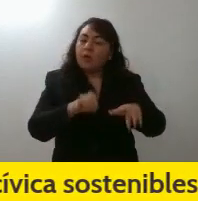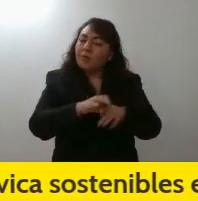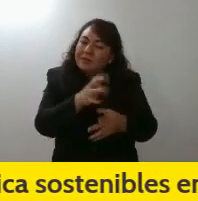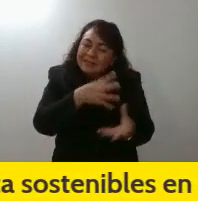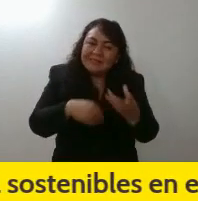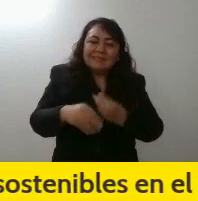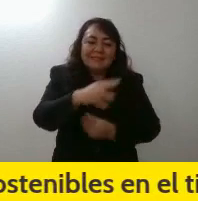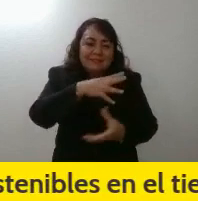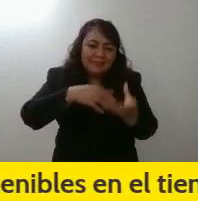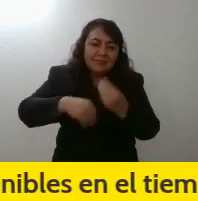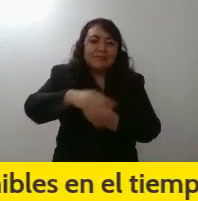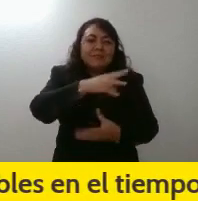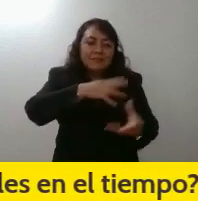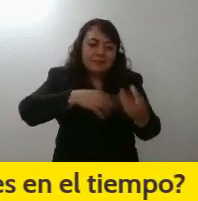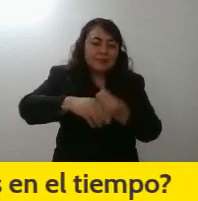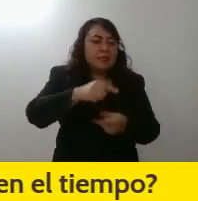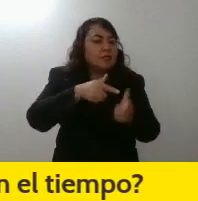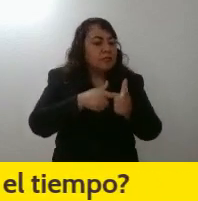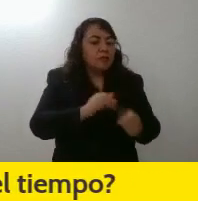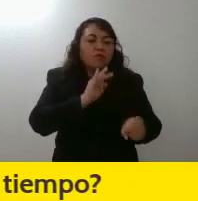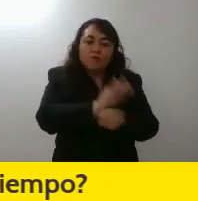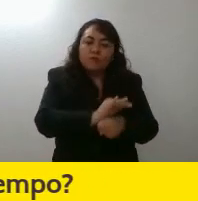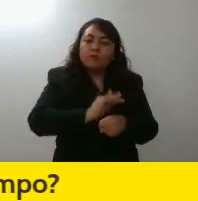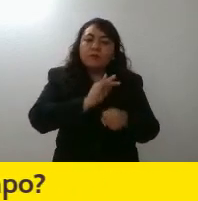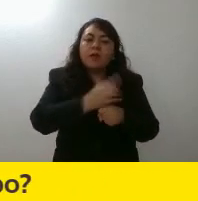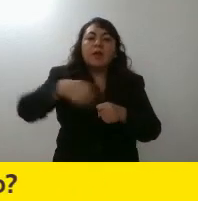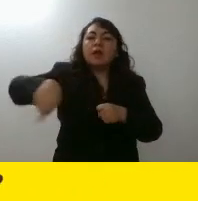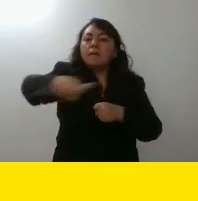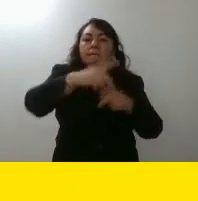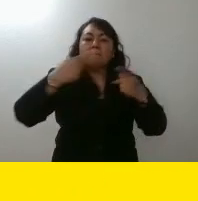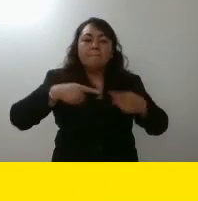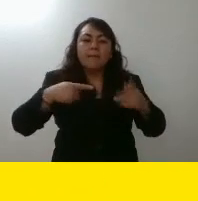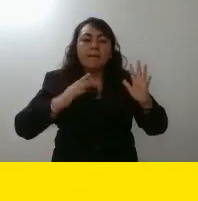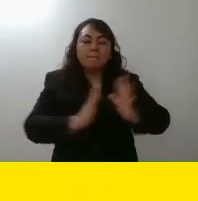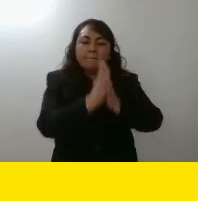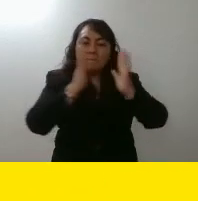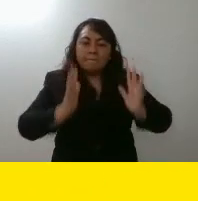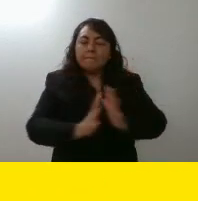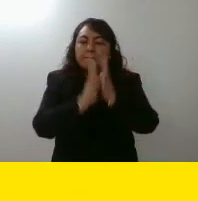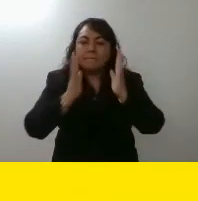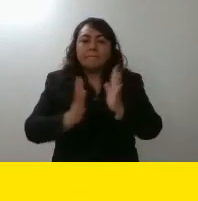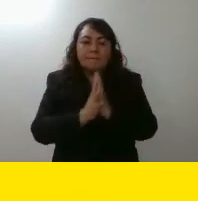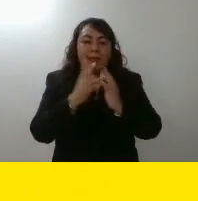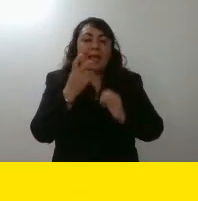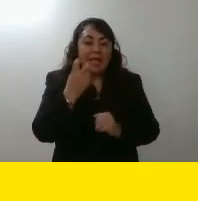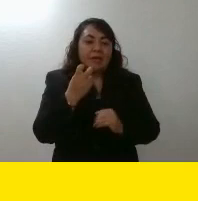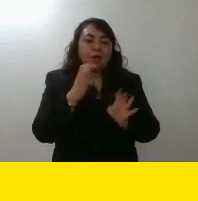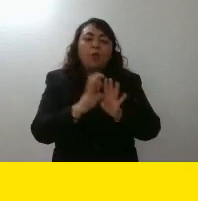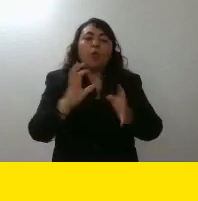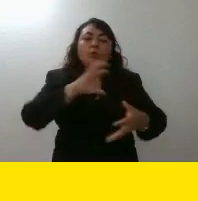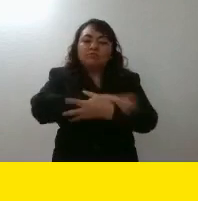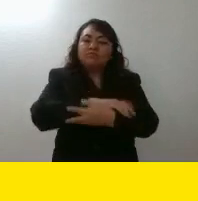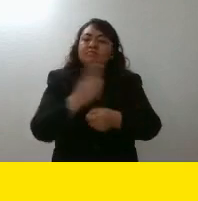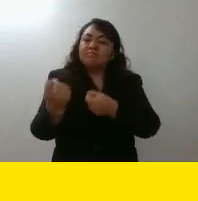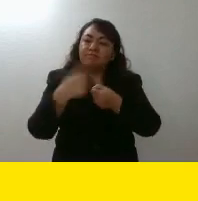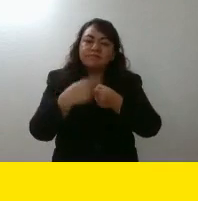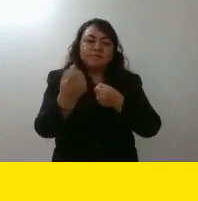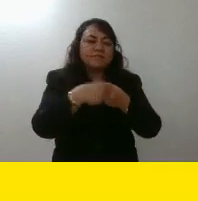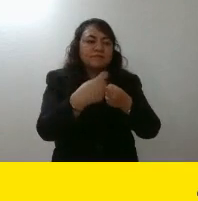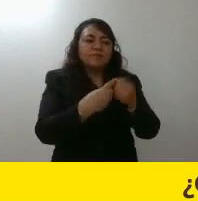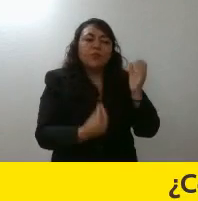tecnología cívica para seguir fortaleciendo la participación. Esto tiene mucho que ver con esta colaboración, este nuevo